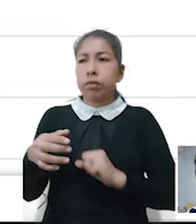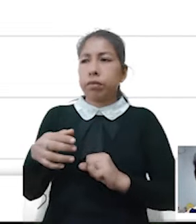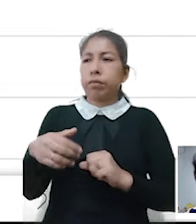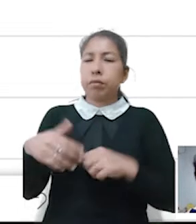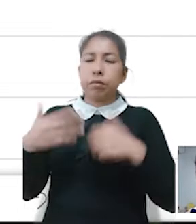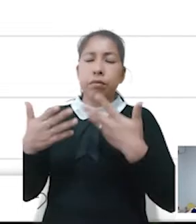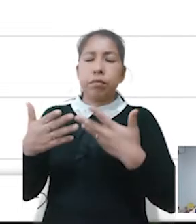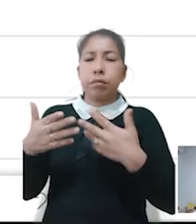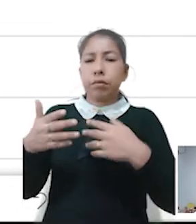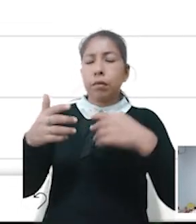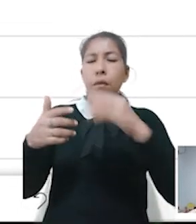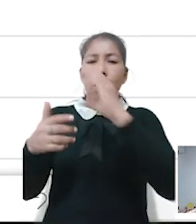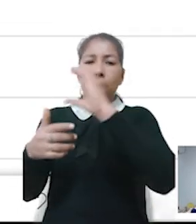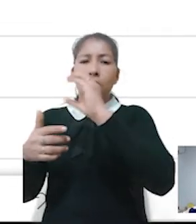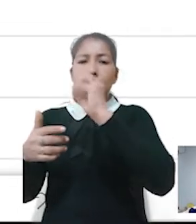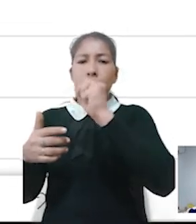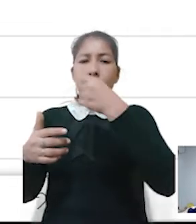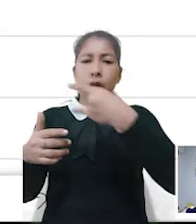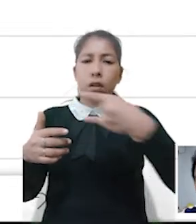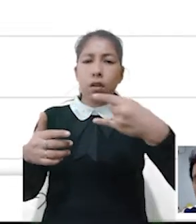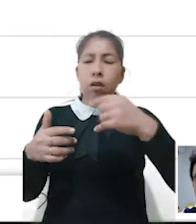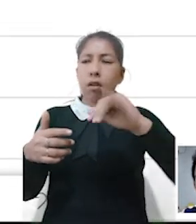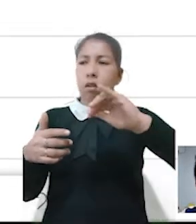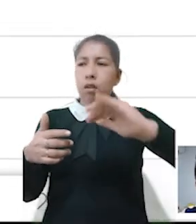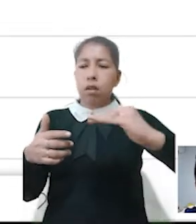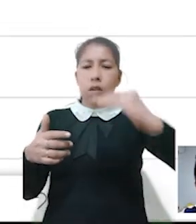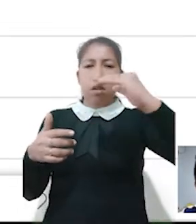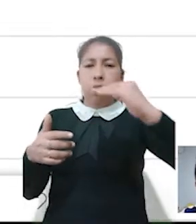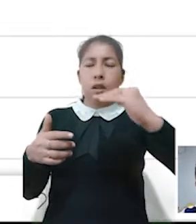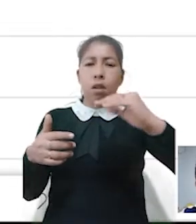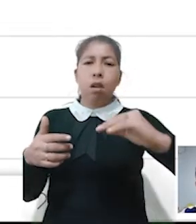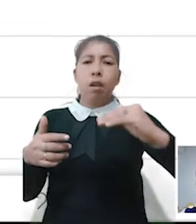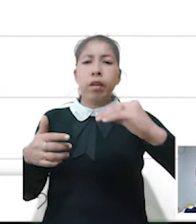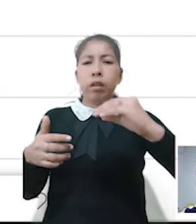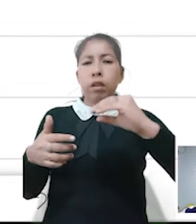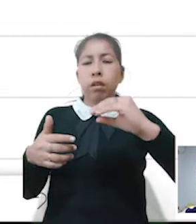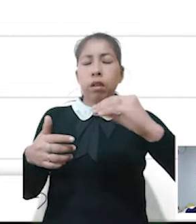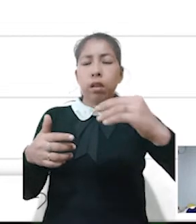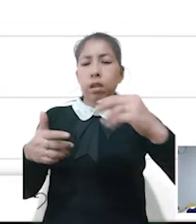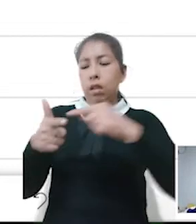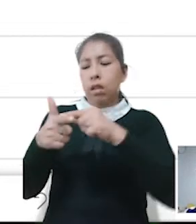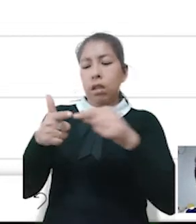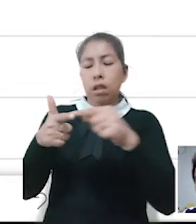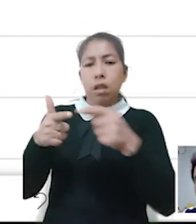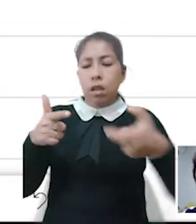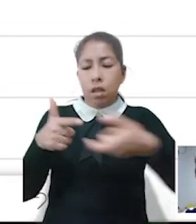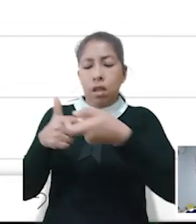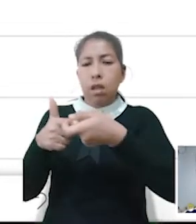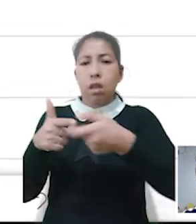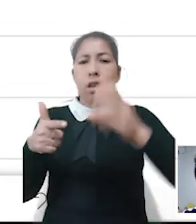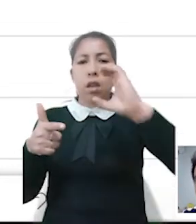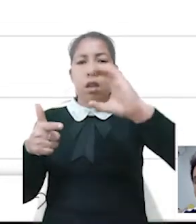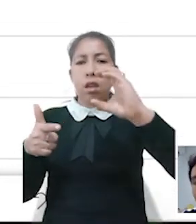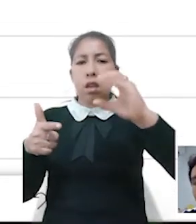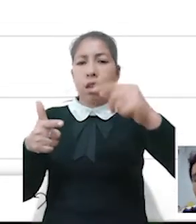quiero, y la hipotenusa, el dato que tengo. Utilizamos la razón trigonométrica coseno, no de tita,